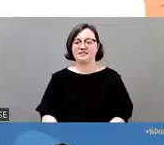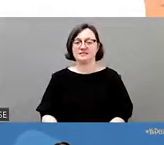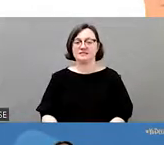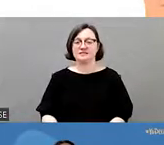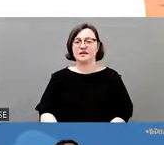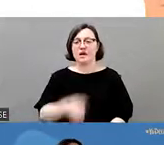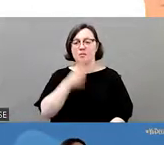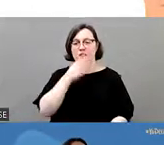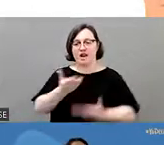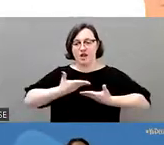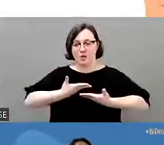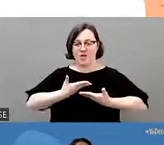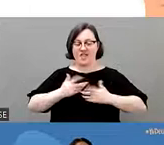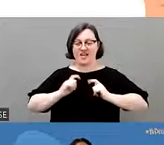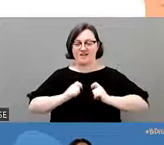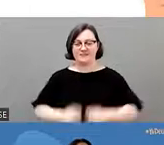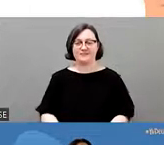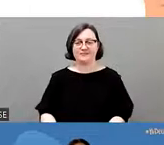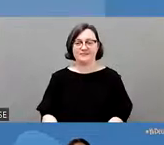Ayúdame. Y ayudar.